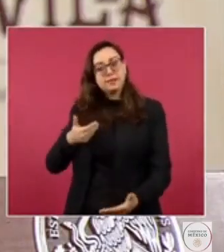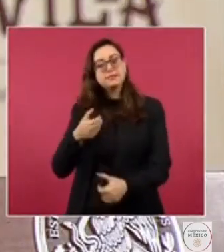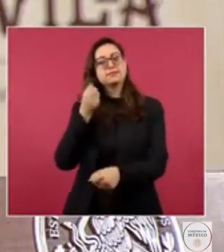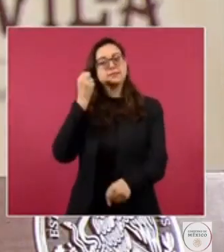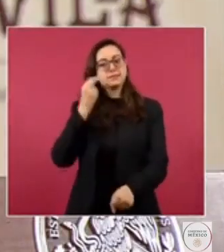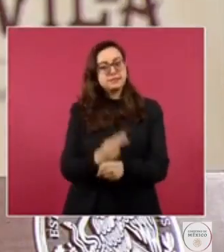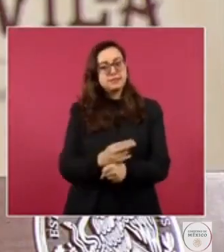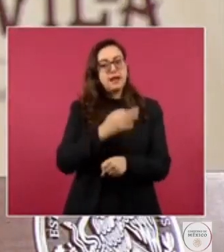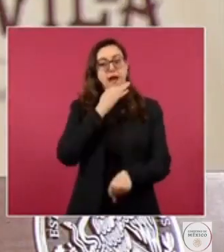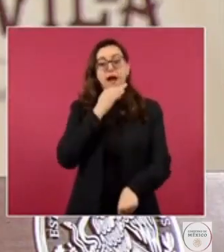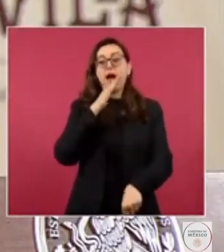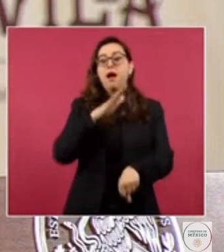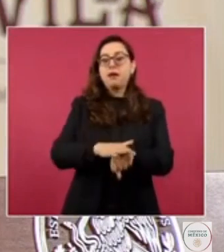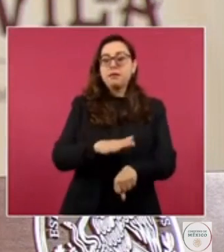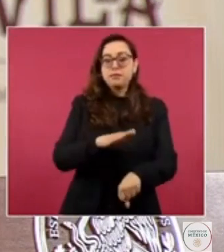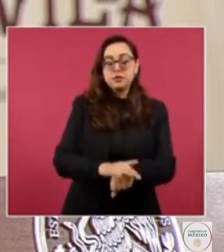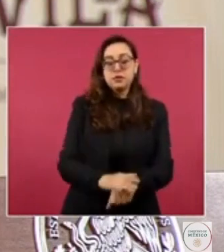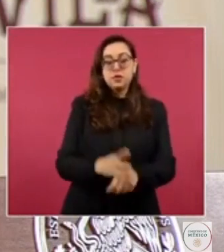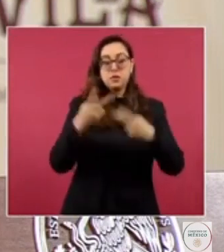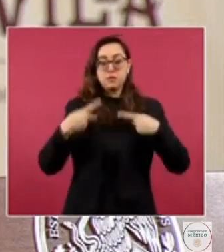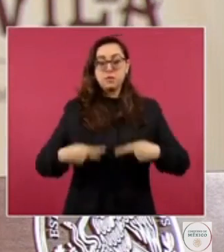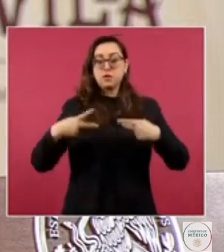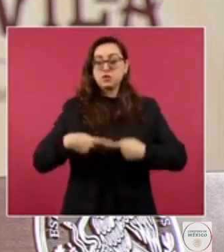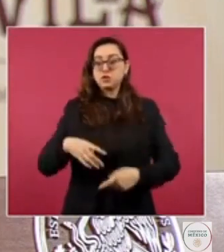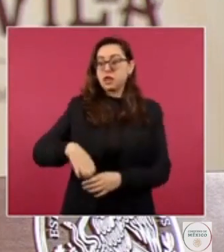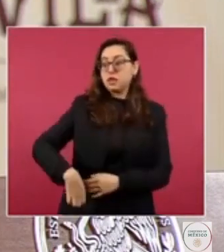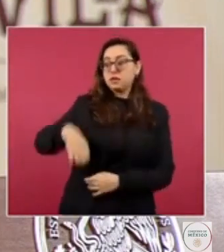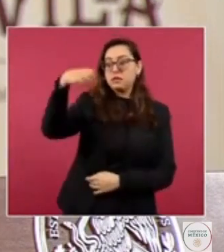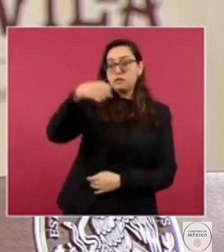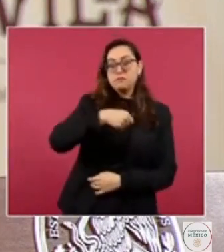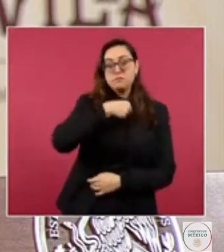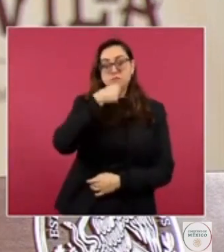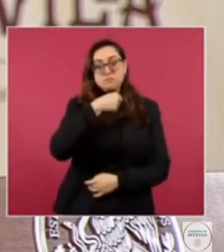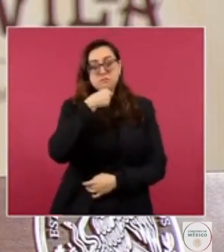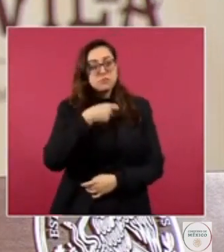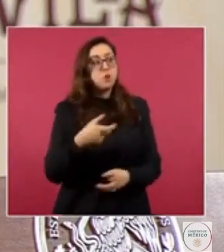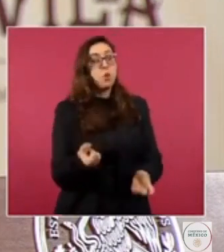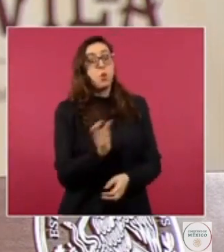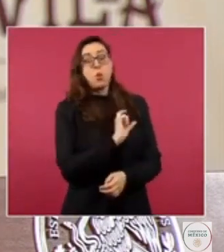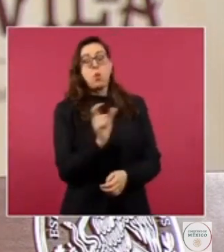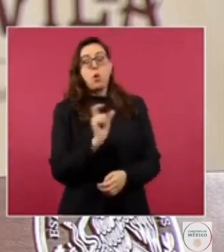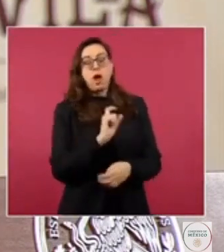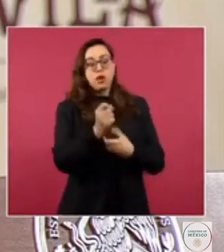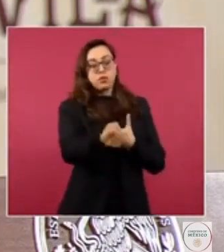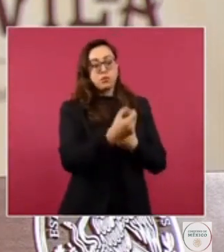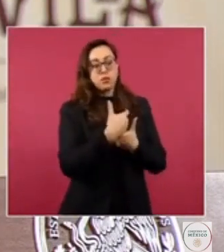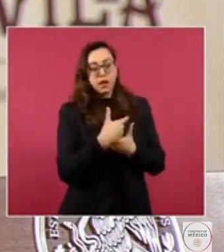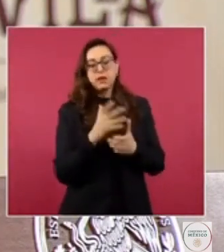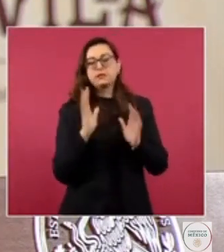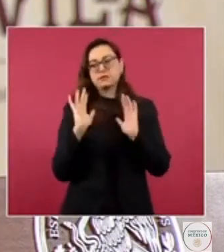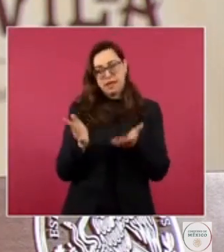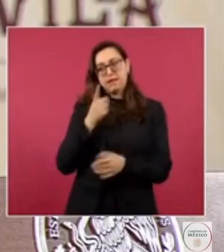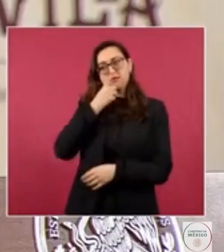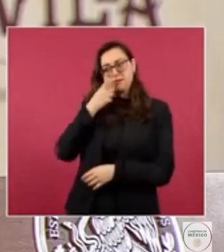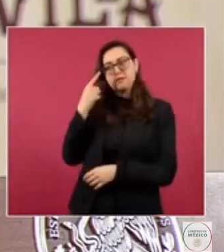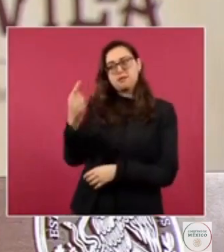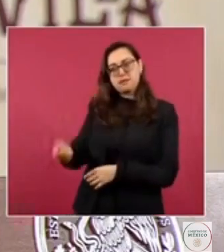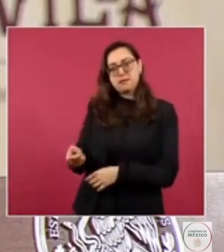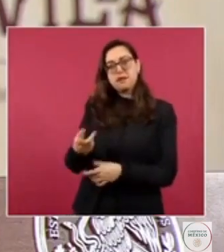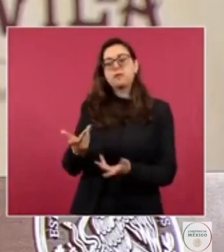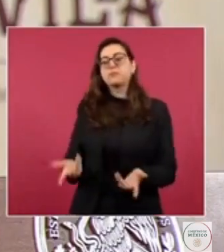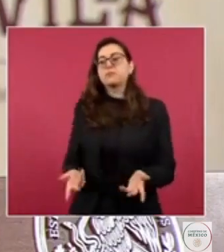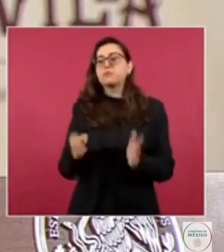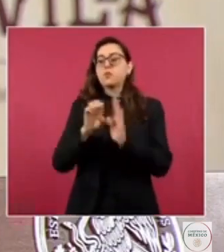para que las personas, los adultos mayores, conozcan qué día estará su depósito. Si alguien de la